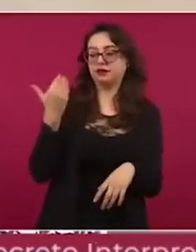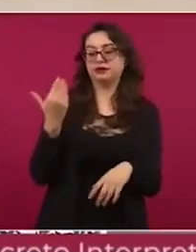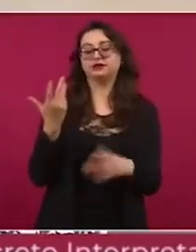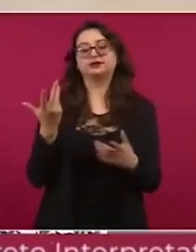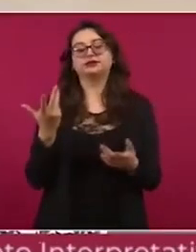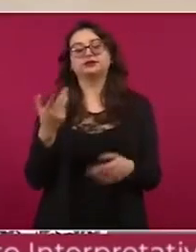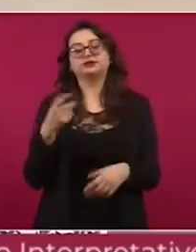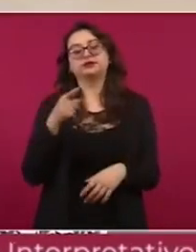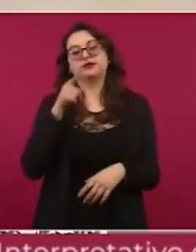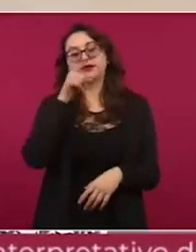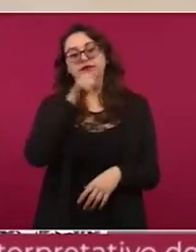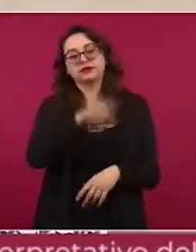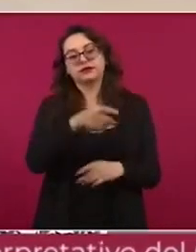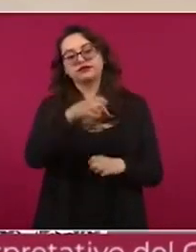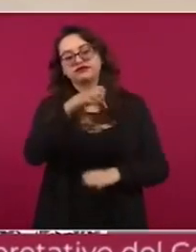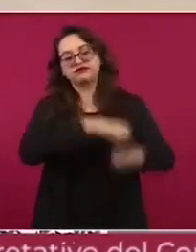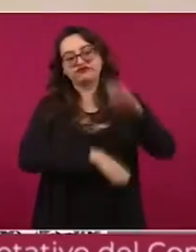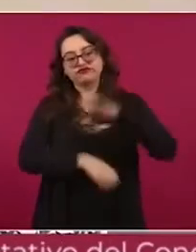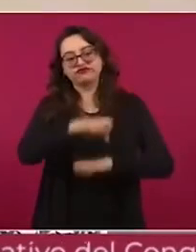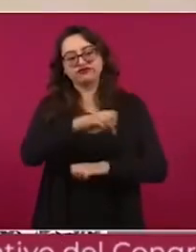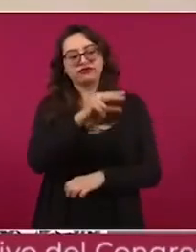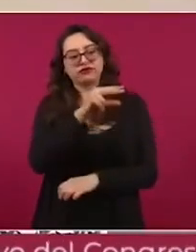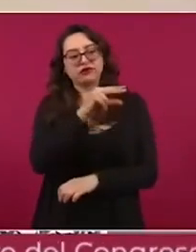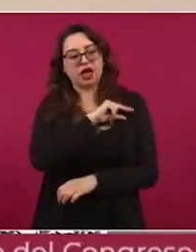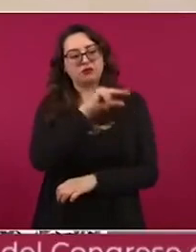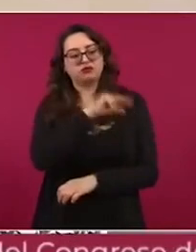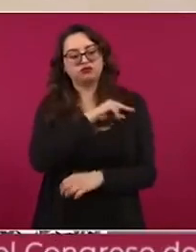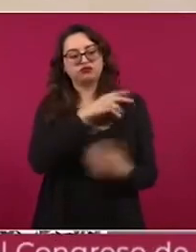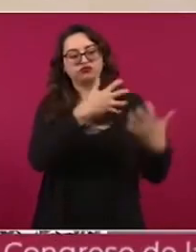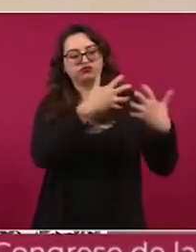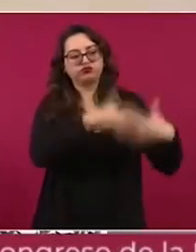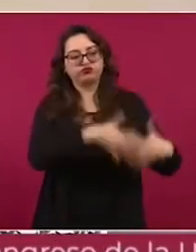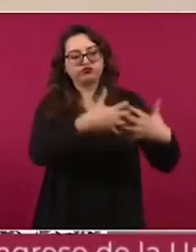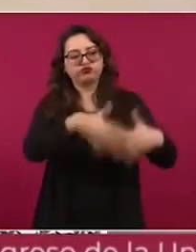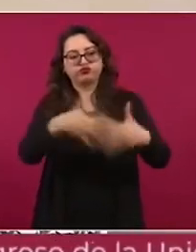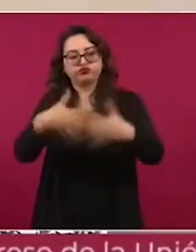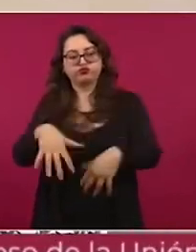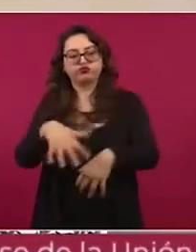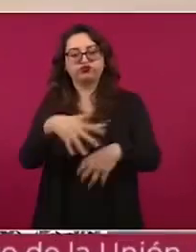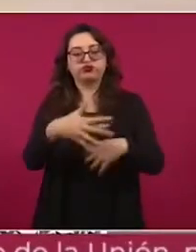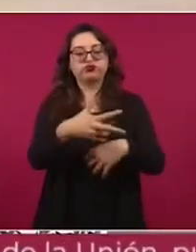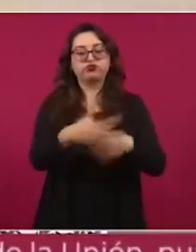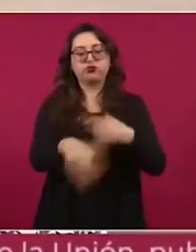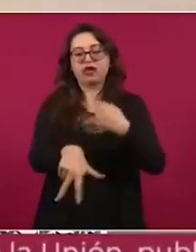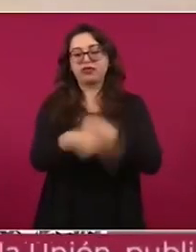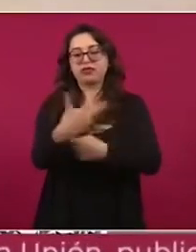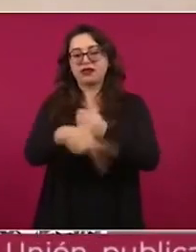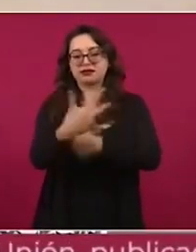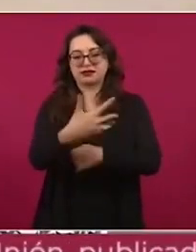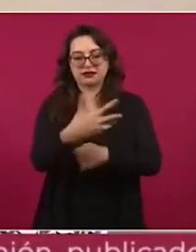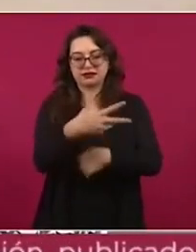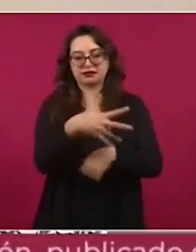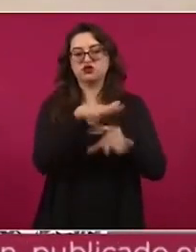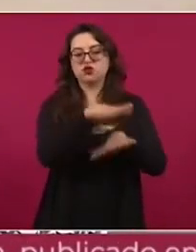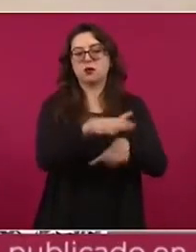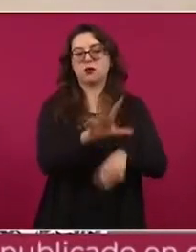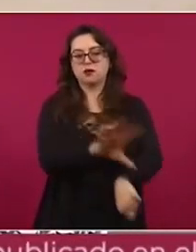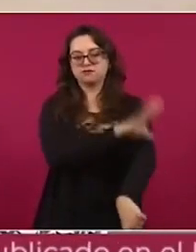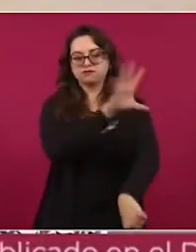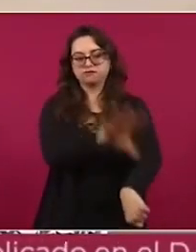el gobierno la nación de Trece plantas de energía eléctrica